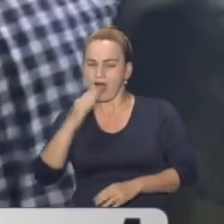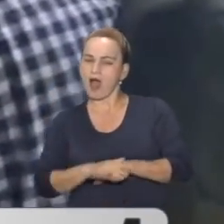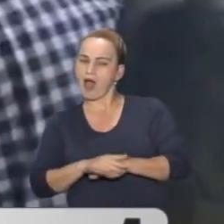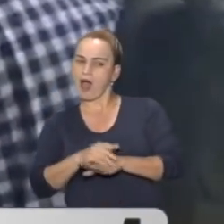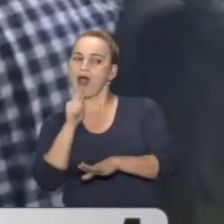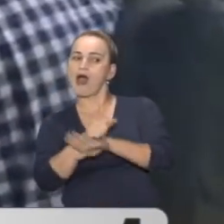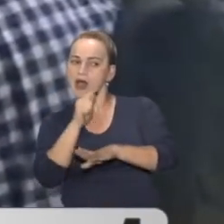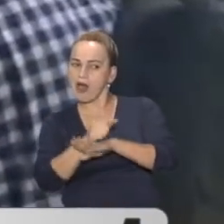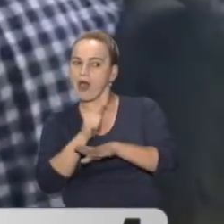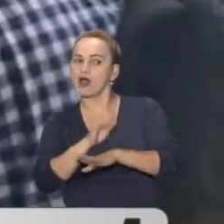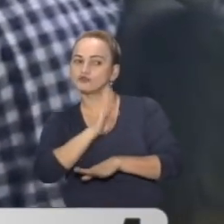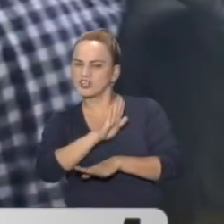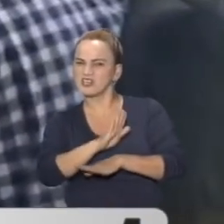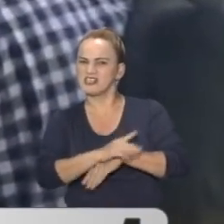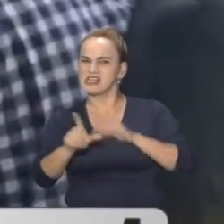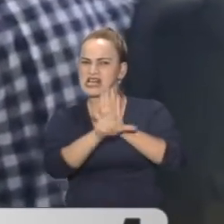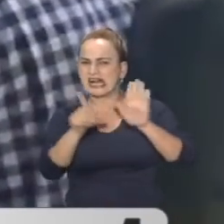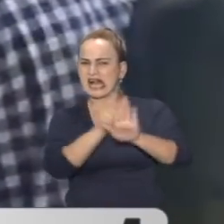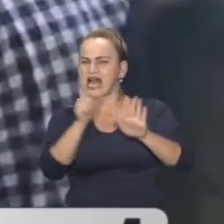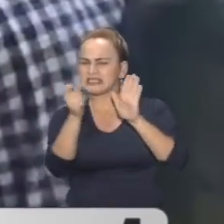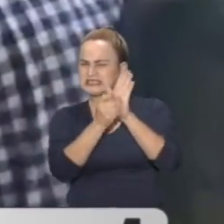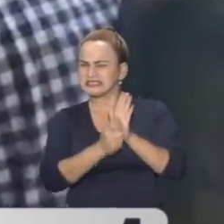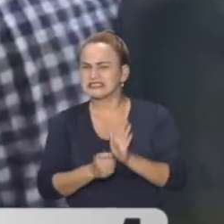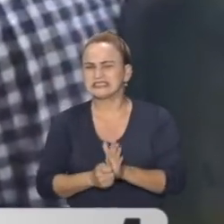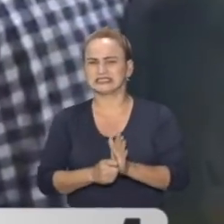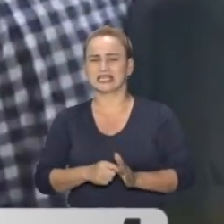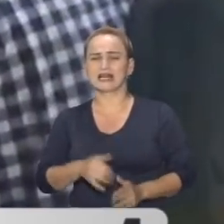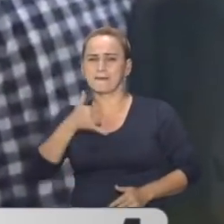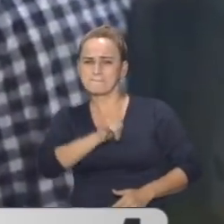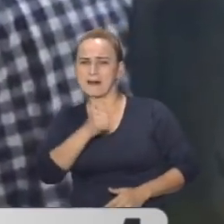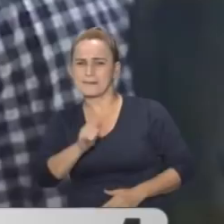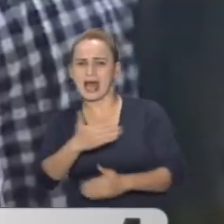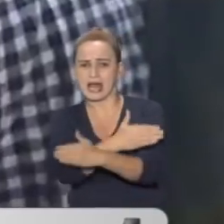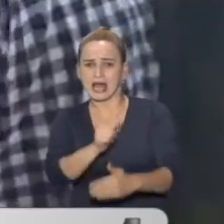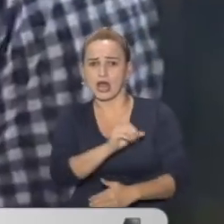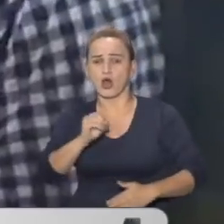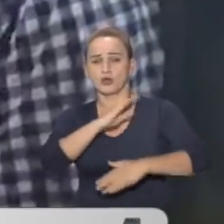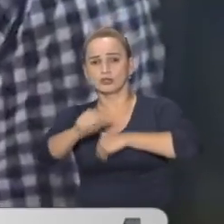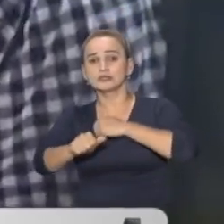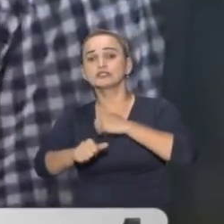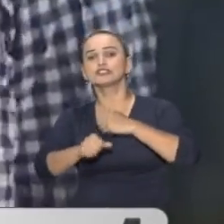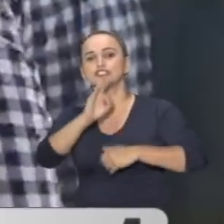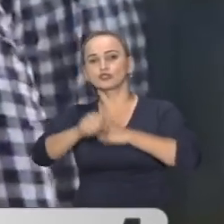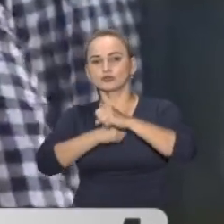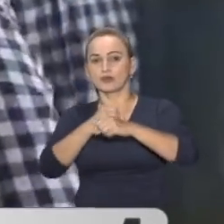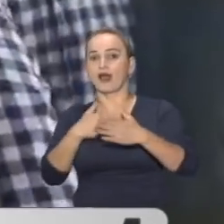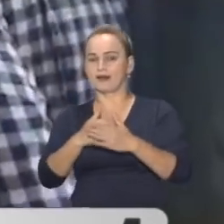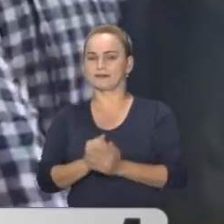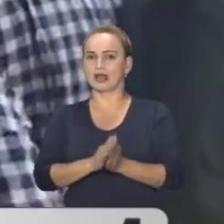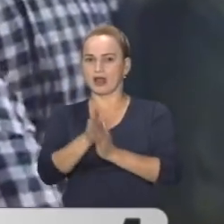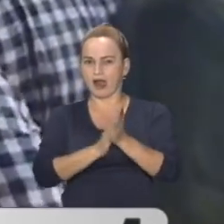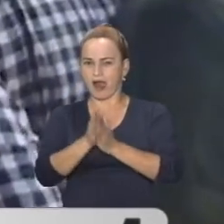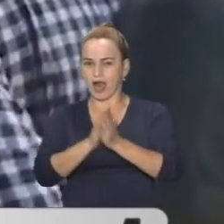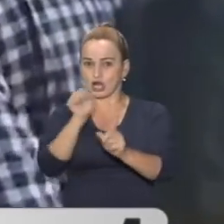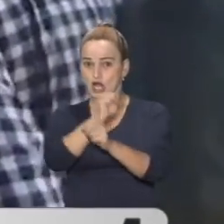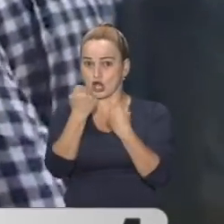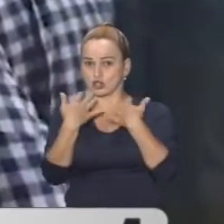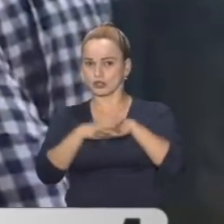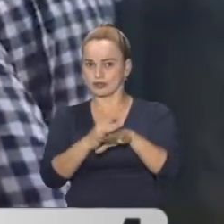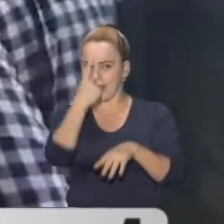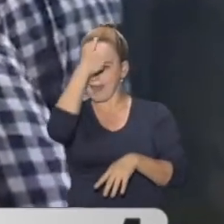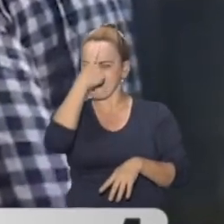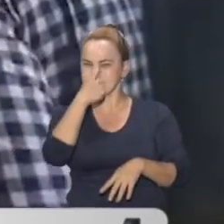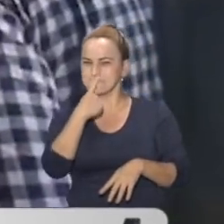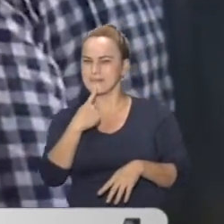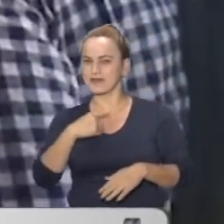señalado de cometer múltiples abusos sexuales en contra de menores de edad. Esta persona usaba un falso perfil en sus redes